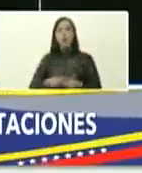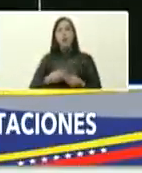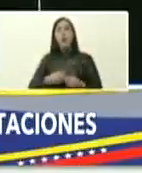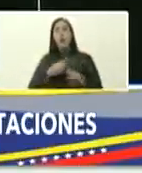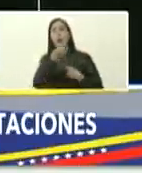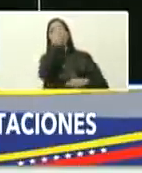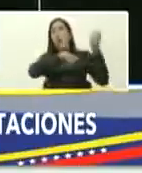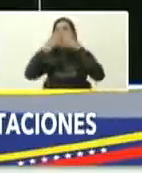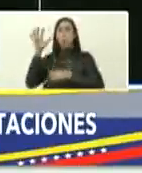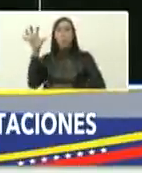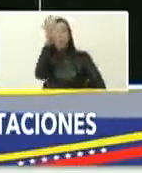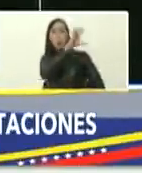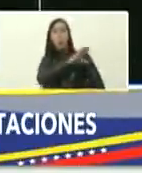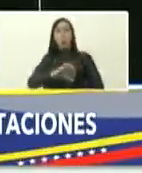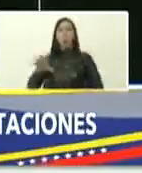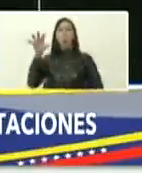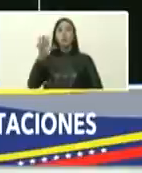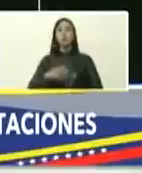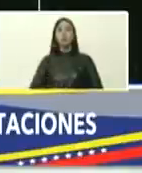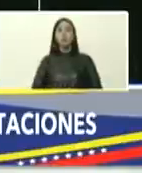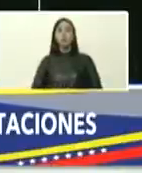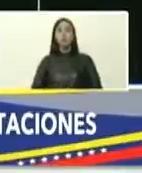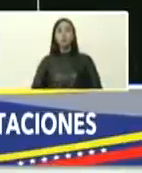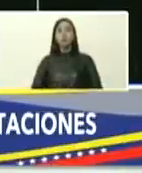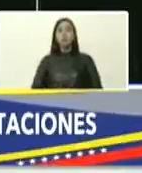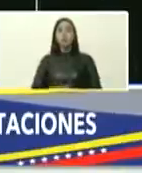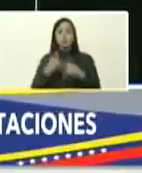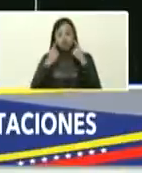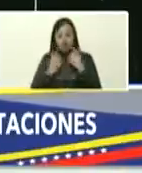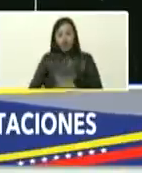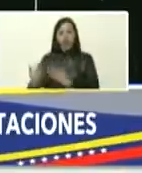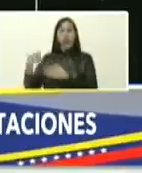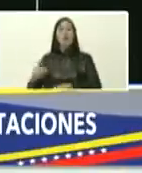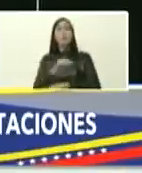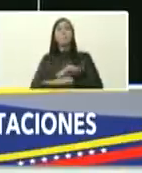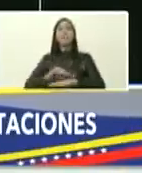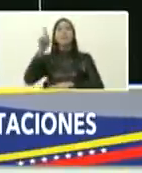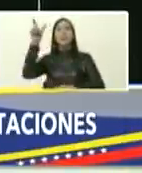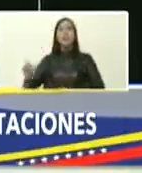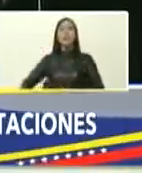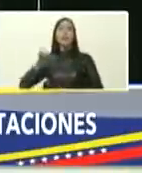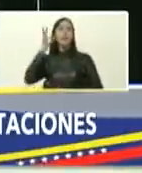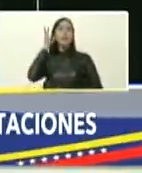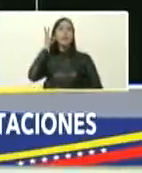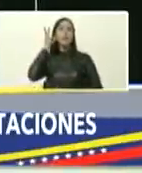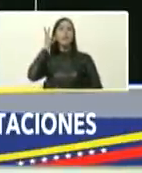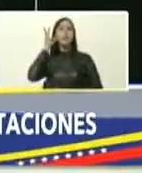mercados internacionales. Ministra, adelante, por favor.